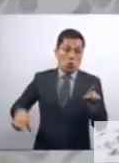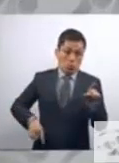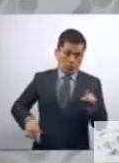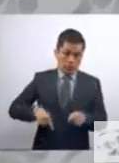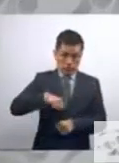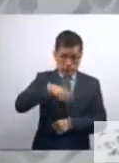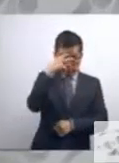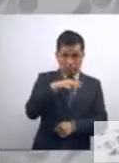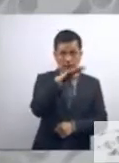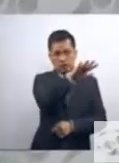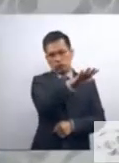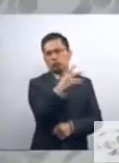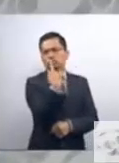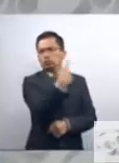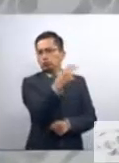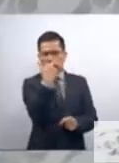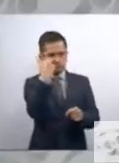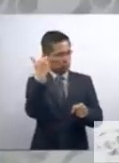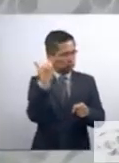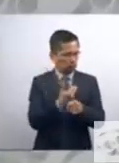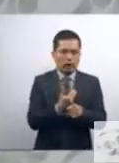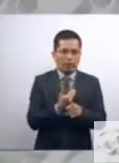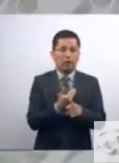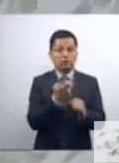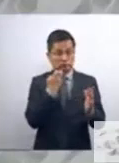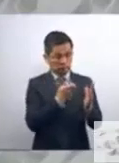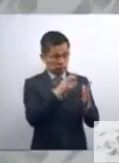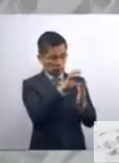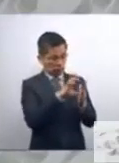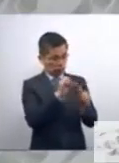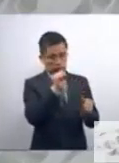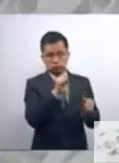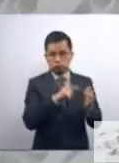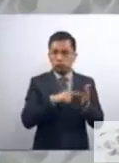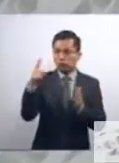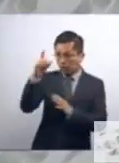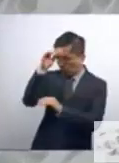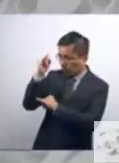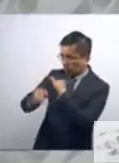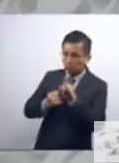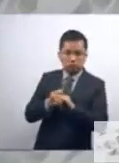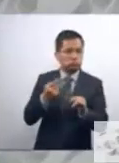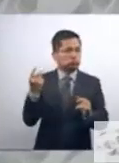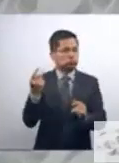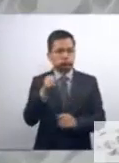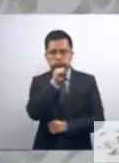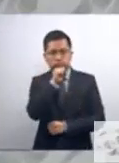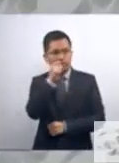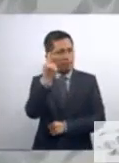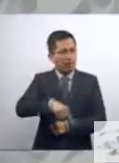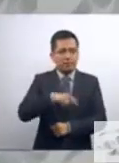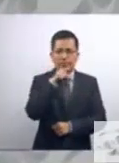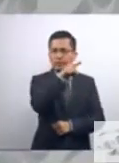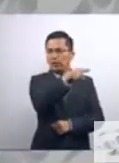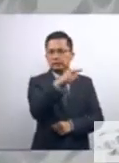con base en la Constitución y tratados internacionales, en velar en todos los ámbitos por los derechos